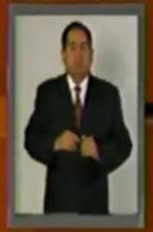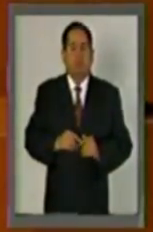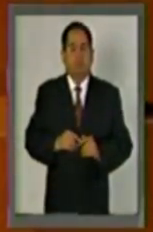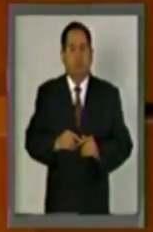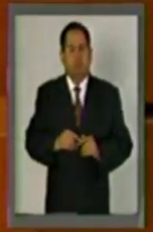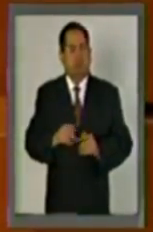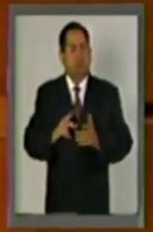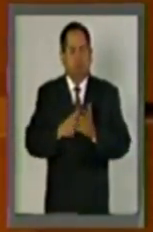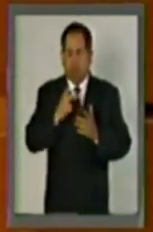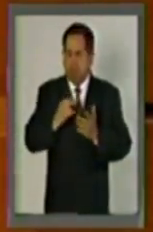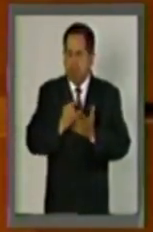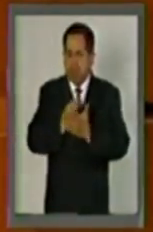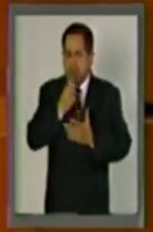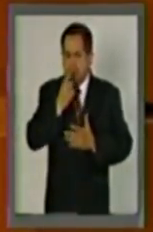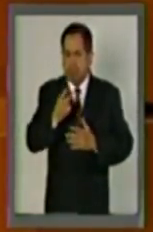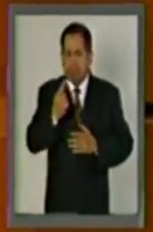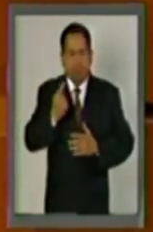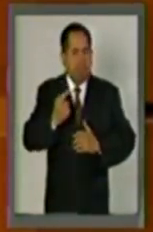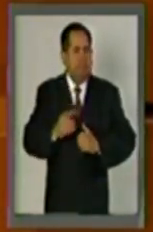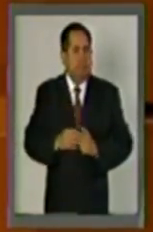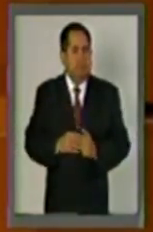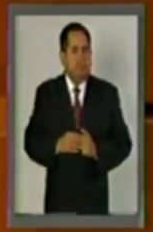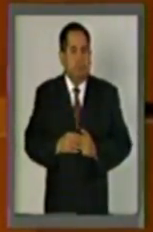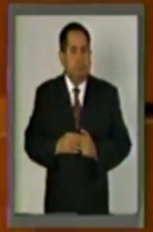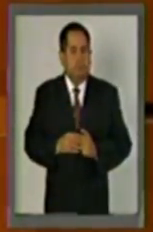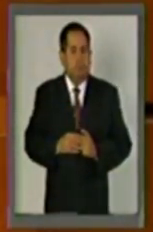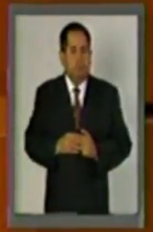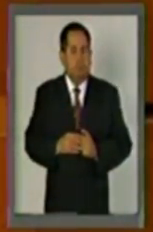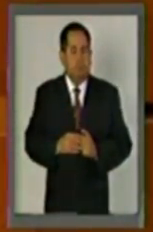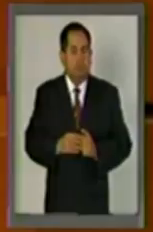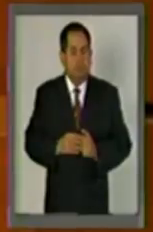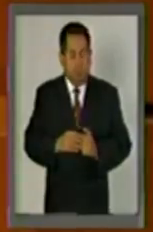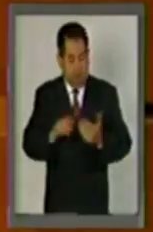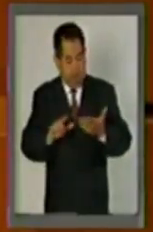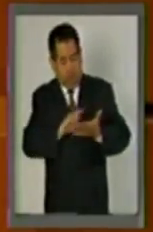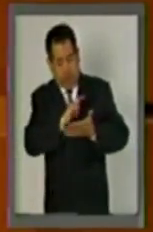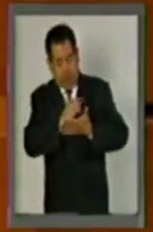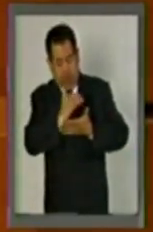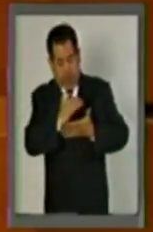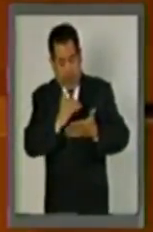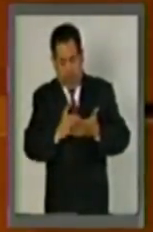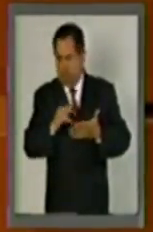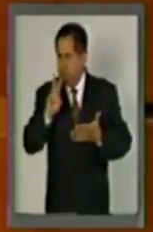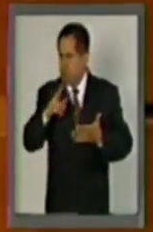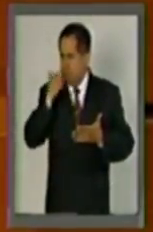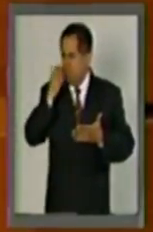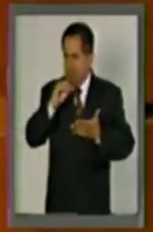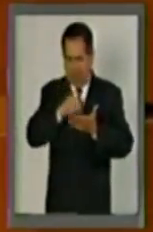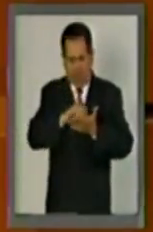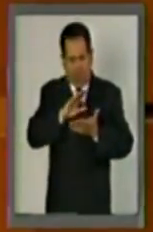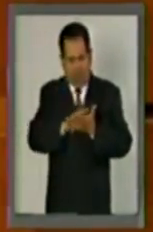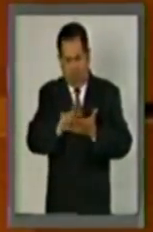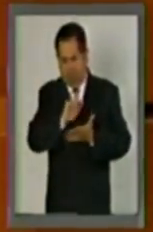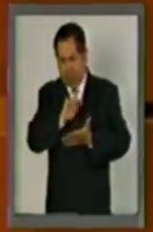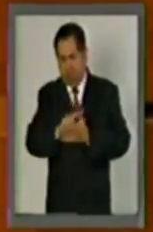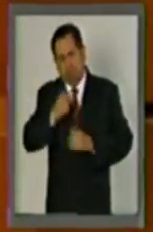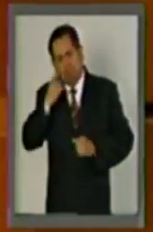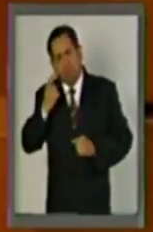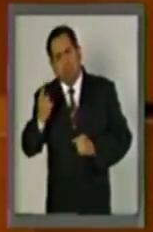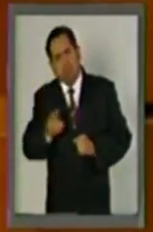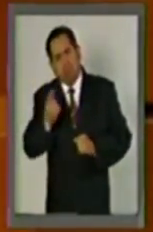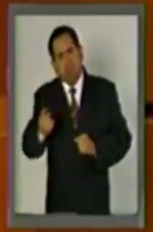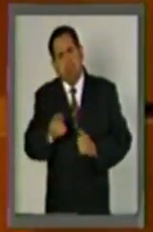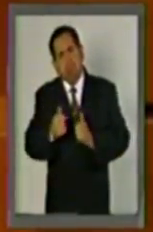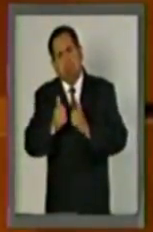refrendar que las leyes, cuando tienen voluntad de permanencia, no pueden ser otra cosa que